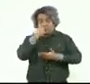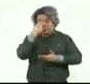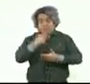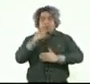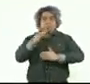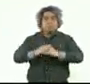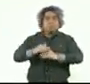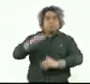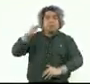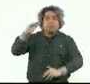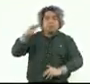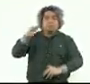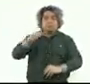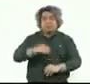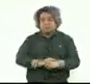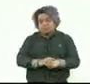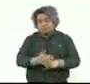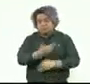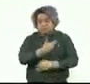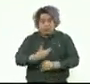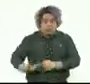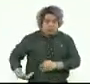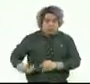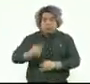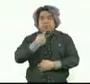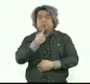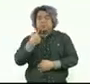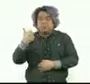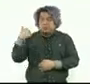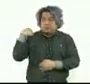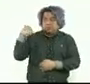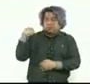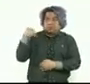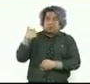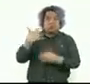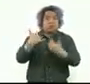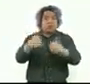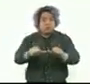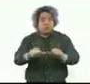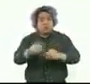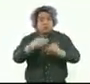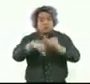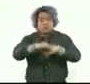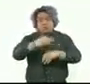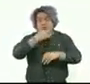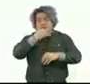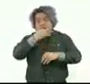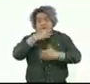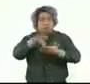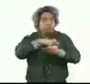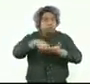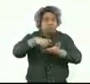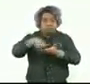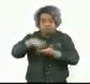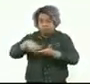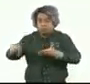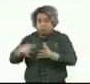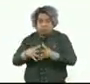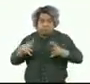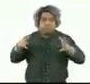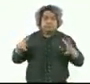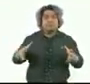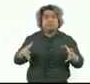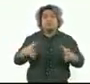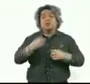licenciado Andrés Manuel López Obrador que, ya que logramos la compra de los medicamentos al 100%,